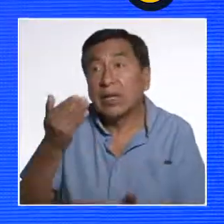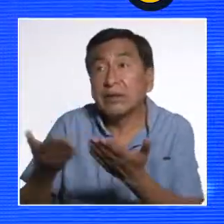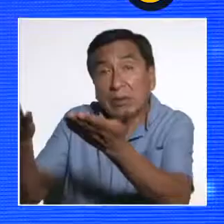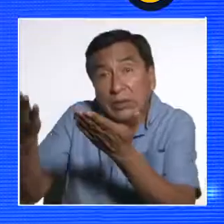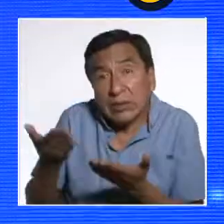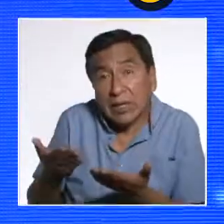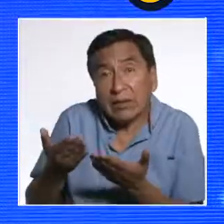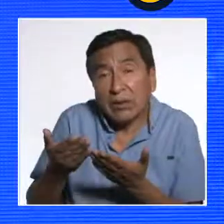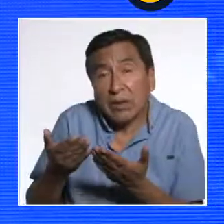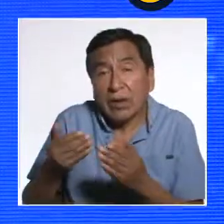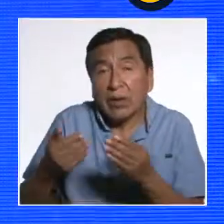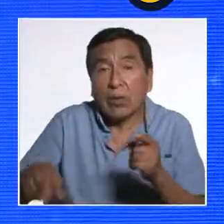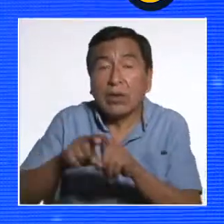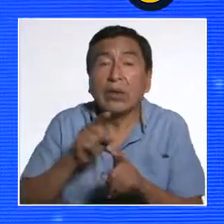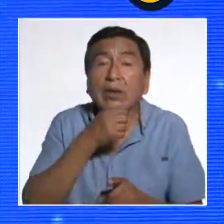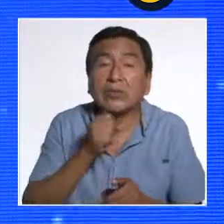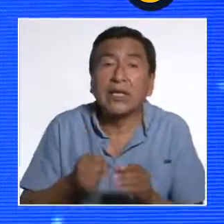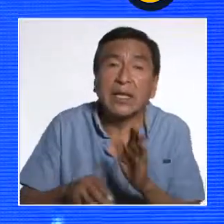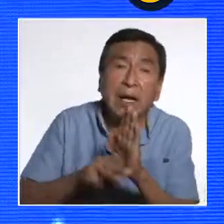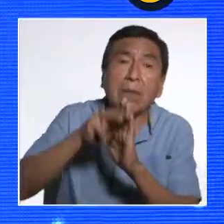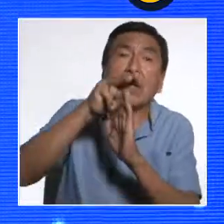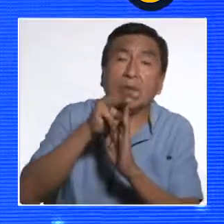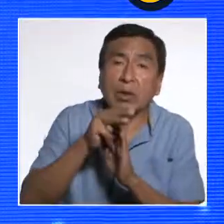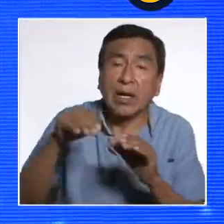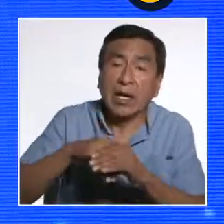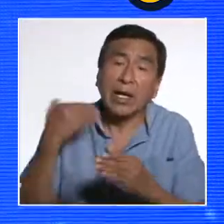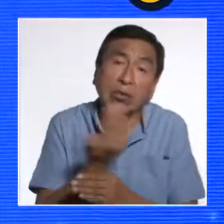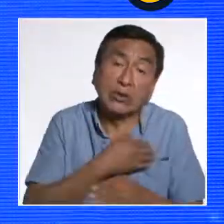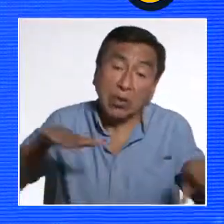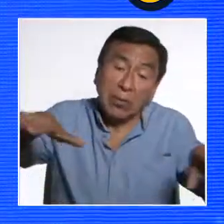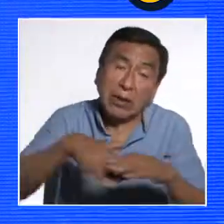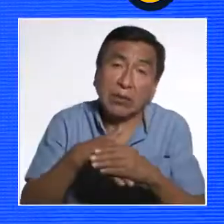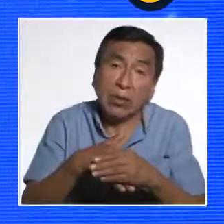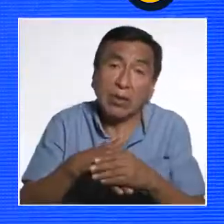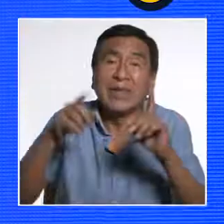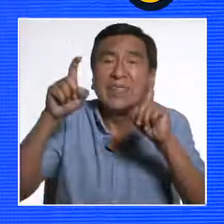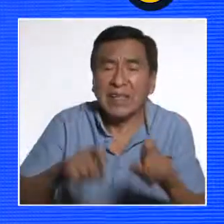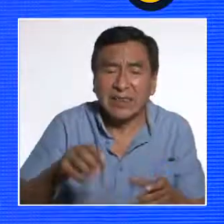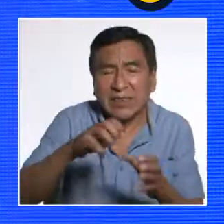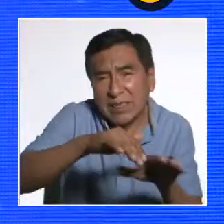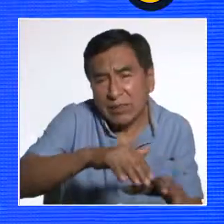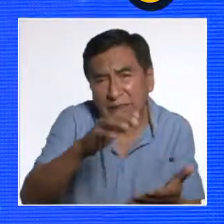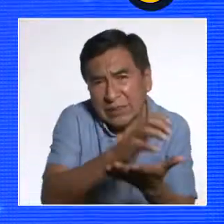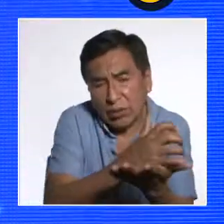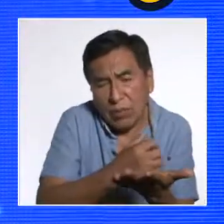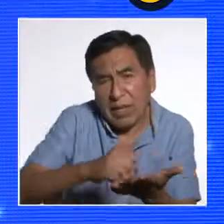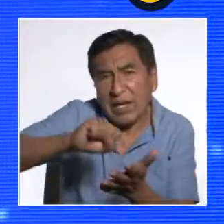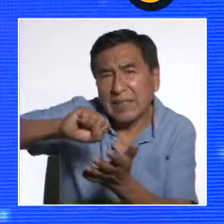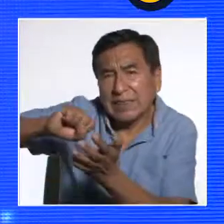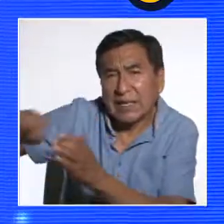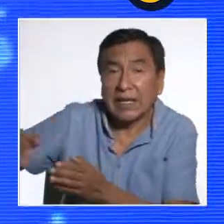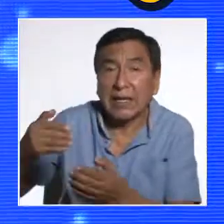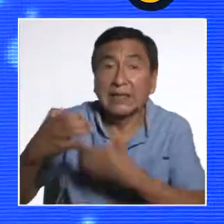abusados en la edad madura, en nuestro matrimonio, y necesitamos sacar ese grito de dolor en